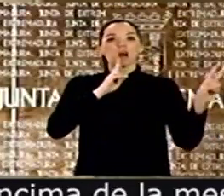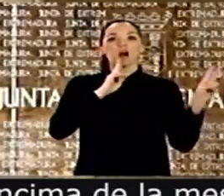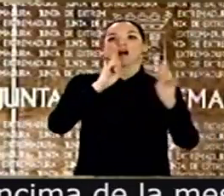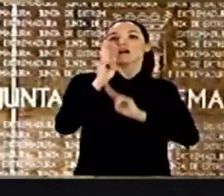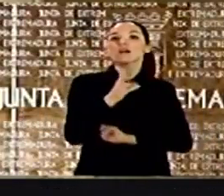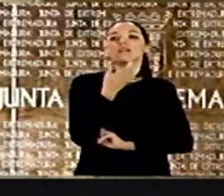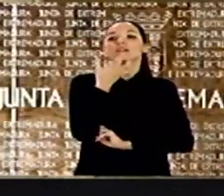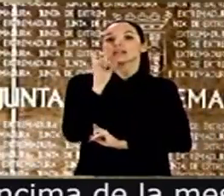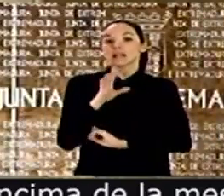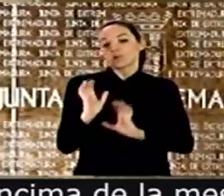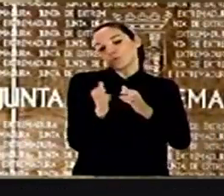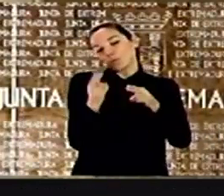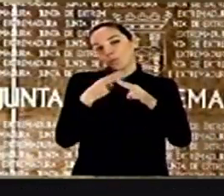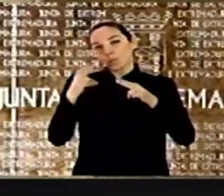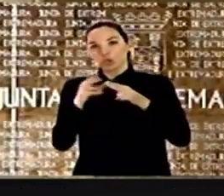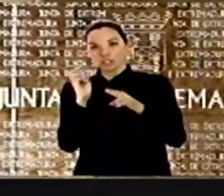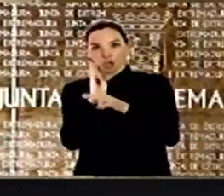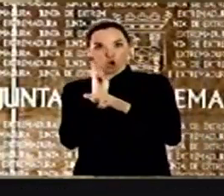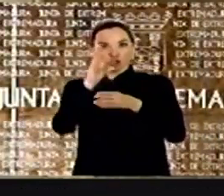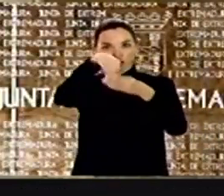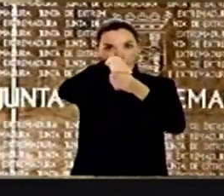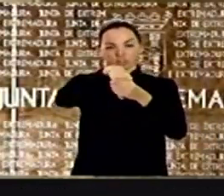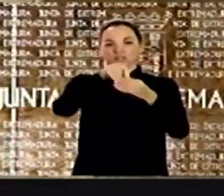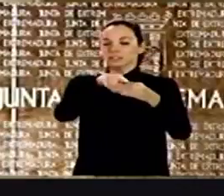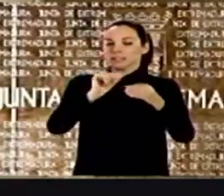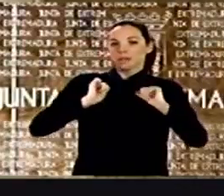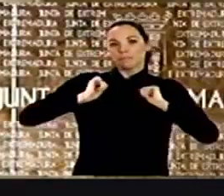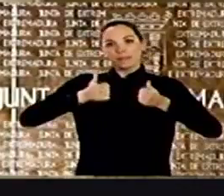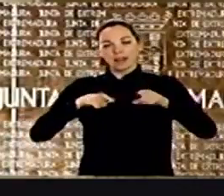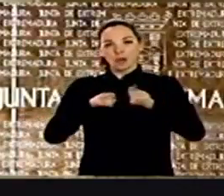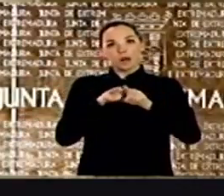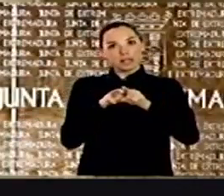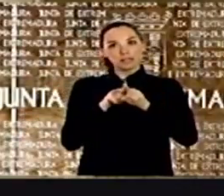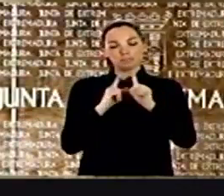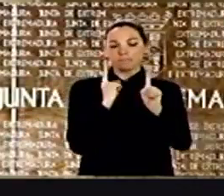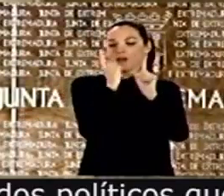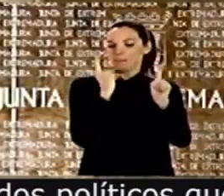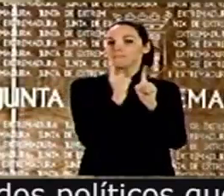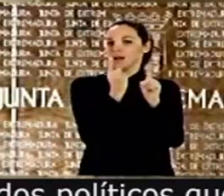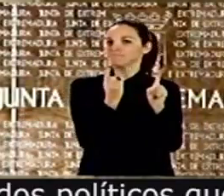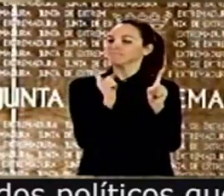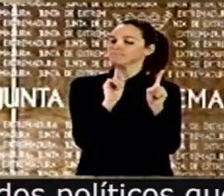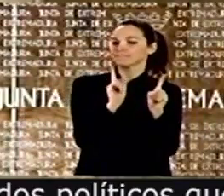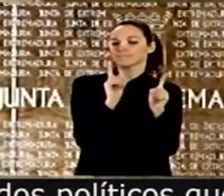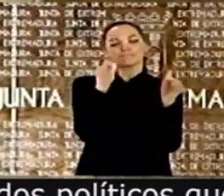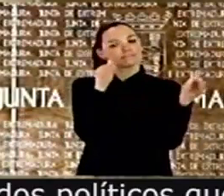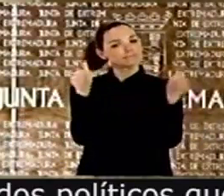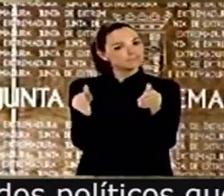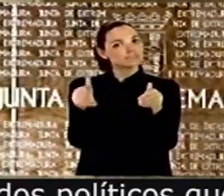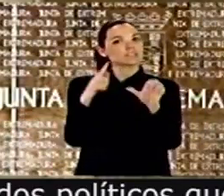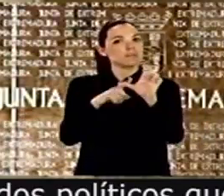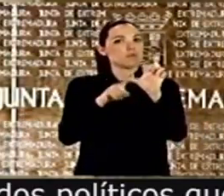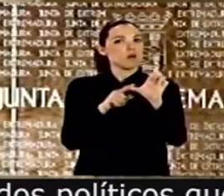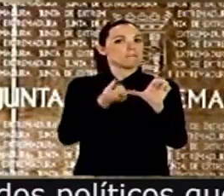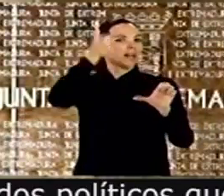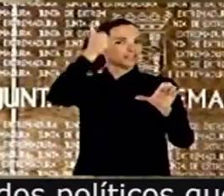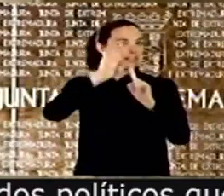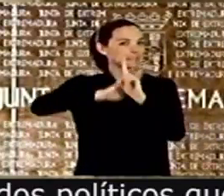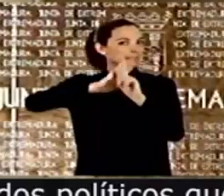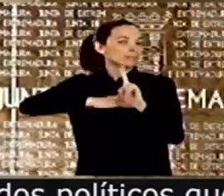partidos políticos que están empezando a poner piedras en el camino es que queramos un poco más a esta tierra, queramos un poco más a